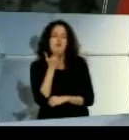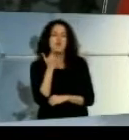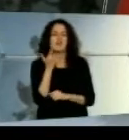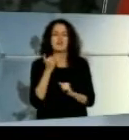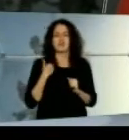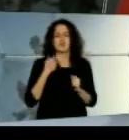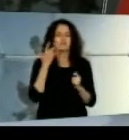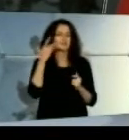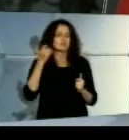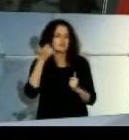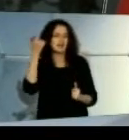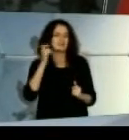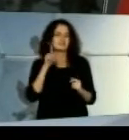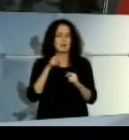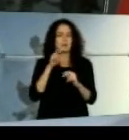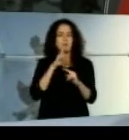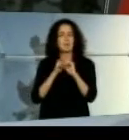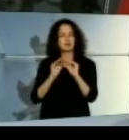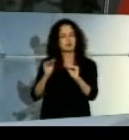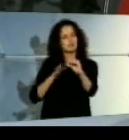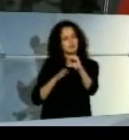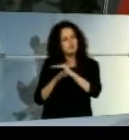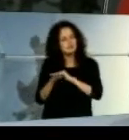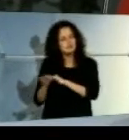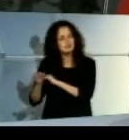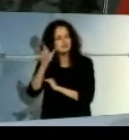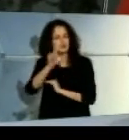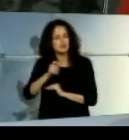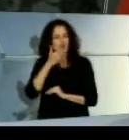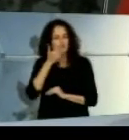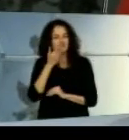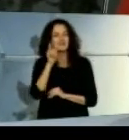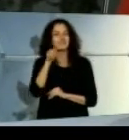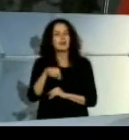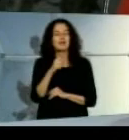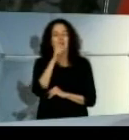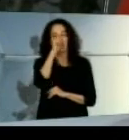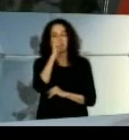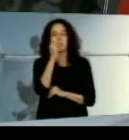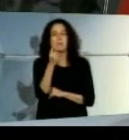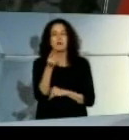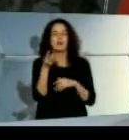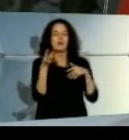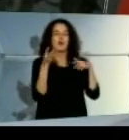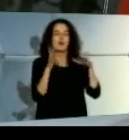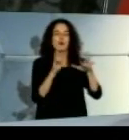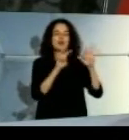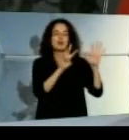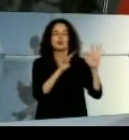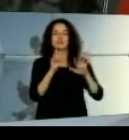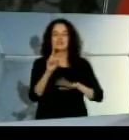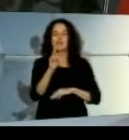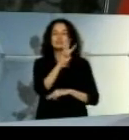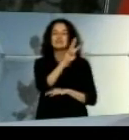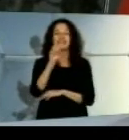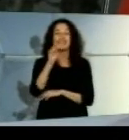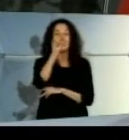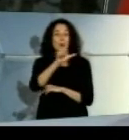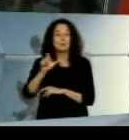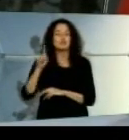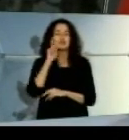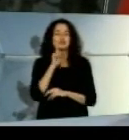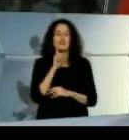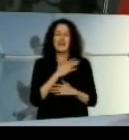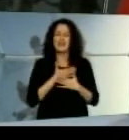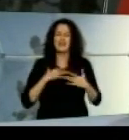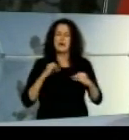les vemos mucho más cercanos. También en 1982, 38 personas sordas deciden que quieren ser igual de ciudadanos que los